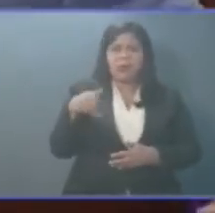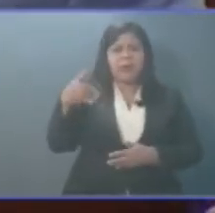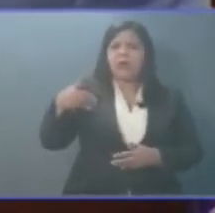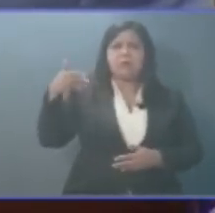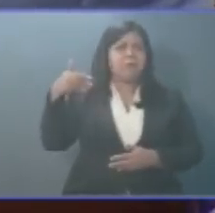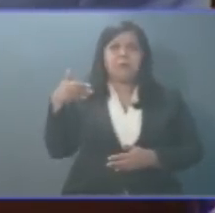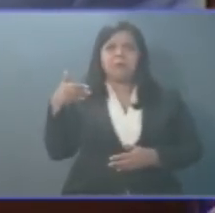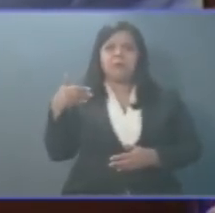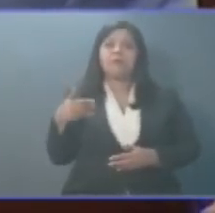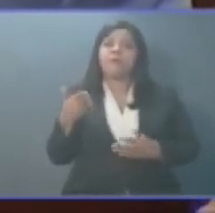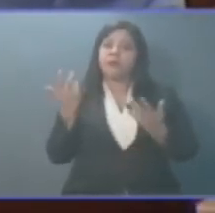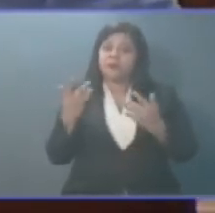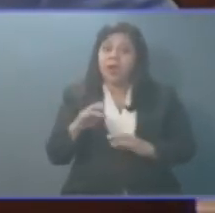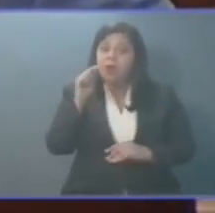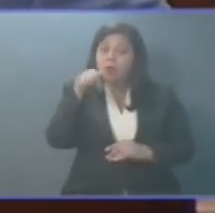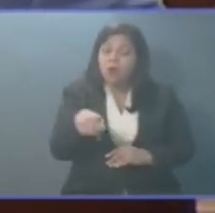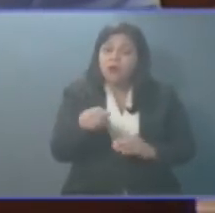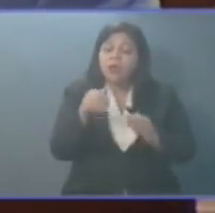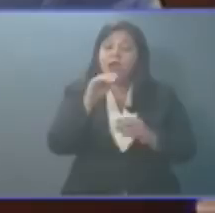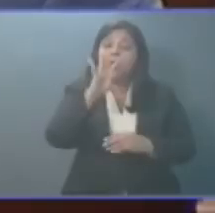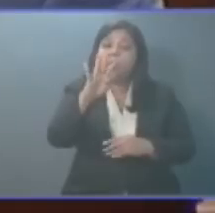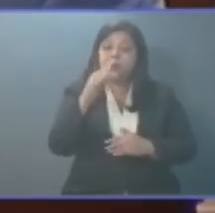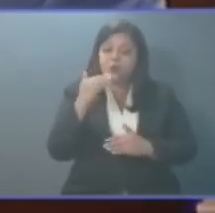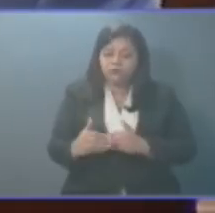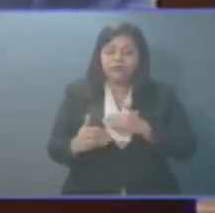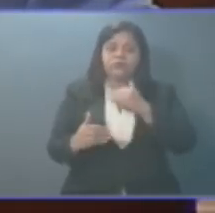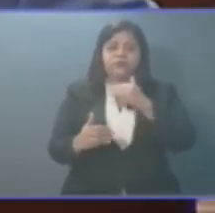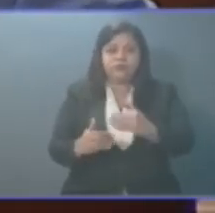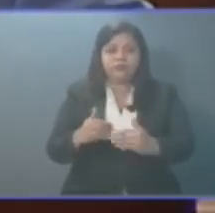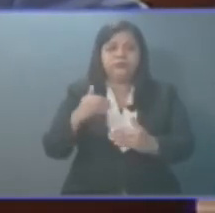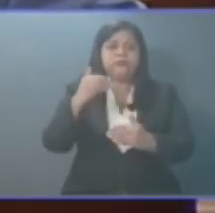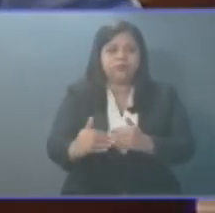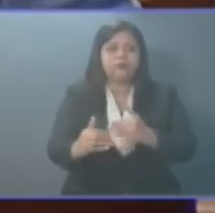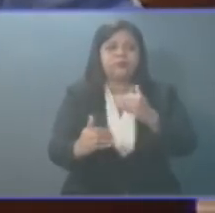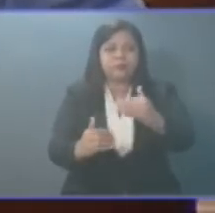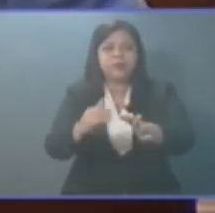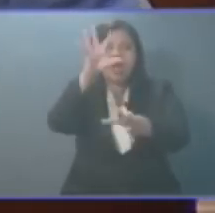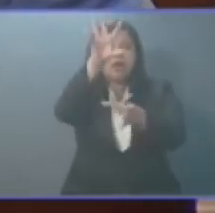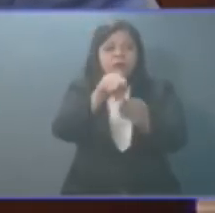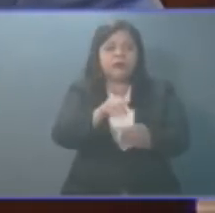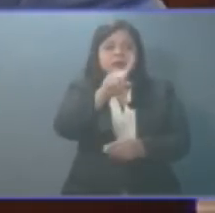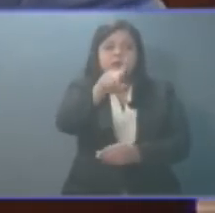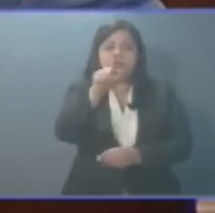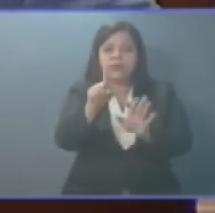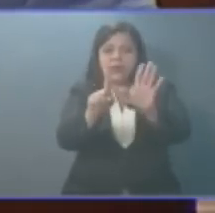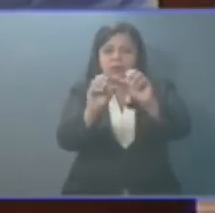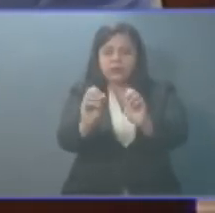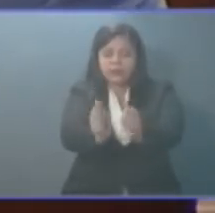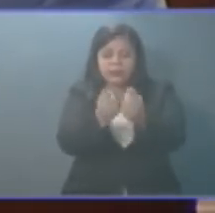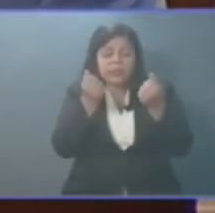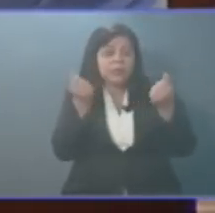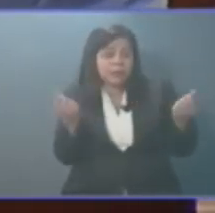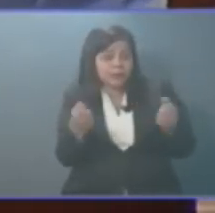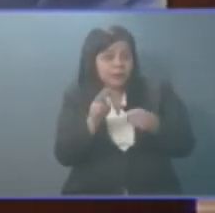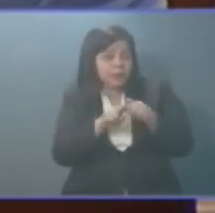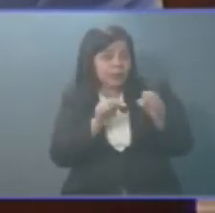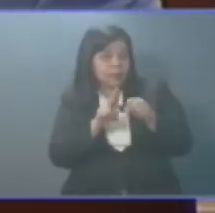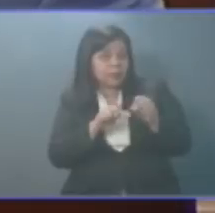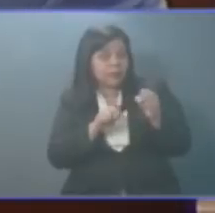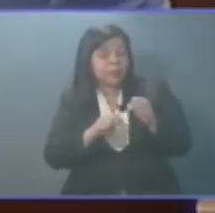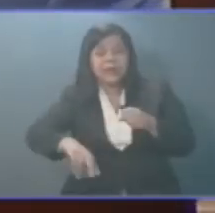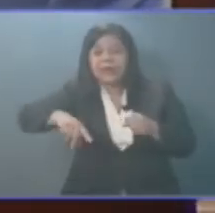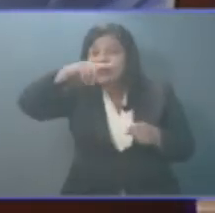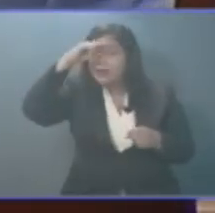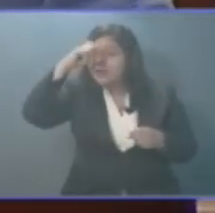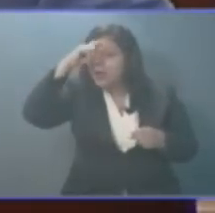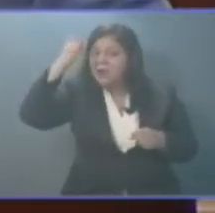ejecución se divide en 4 paquetes, con una inversión de 160 millones de dólares. La obra responde a una deuda